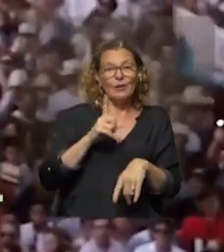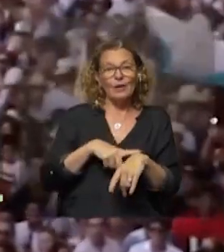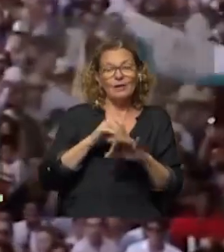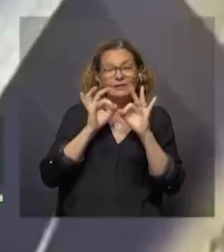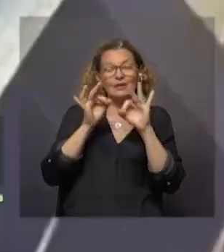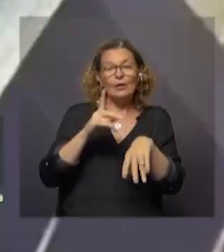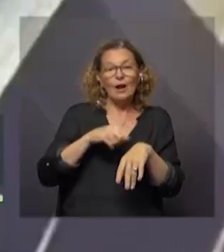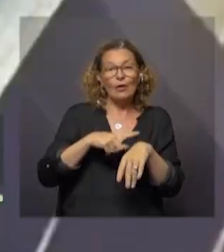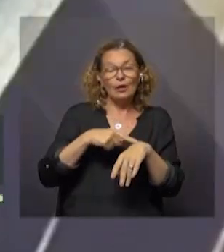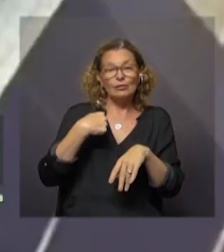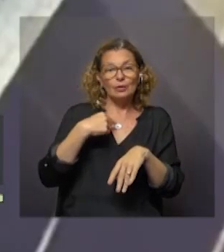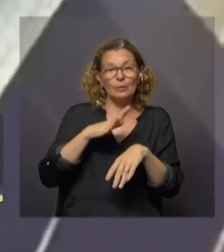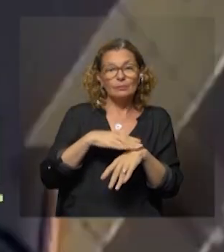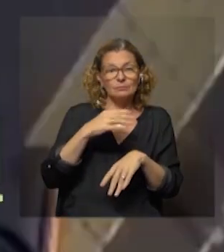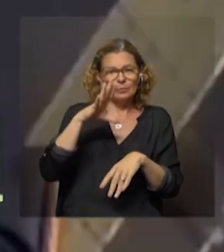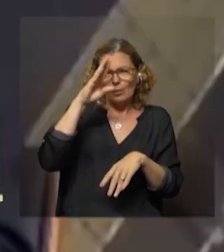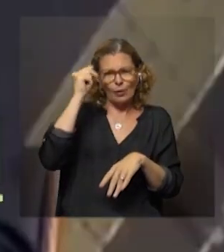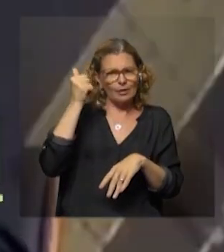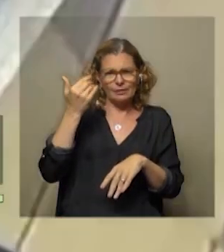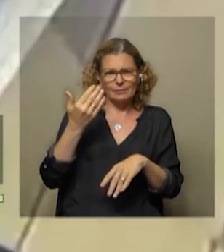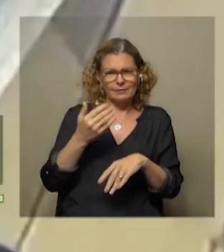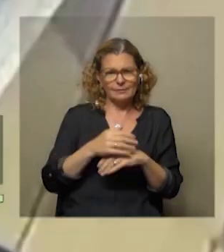de hacerme cargo no me acuerdo